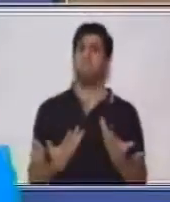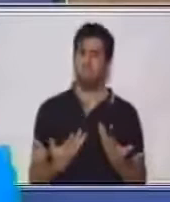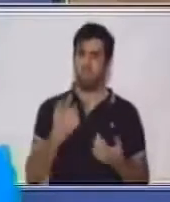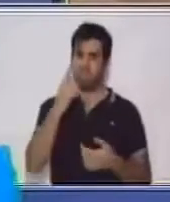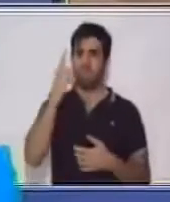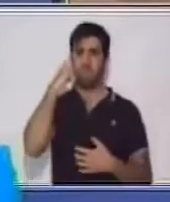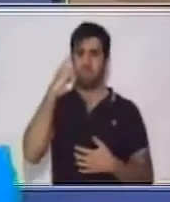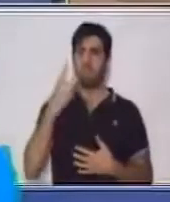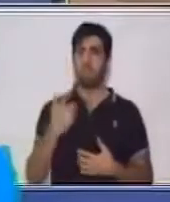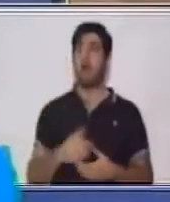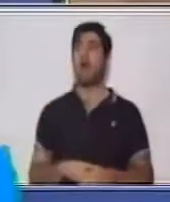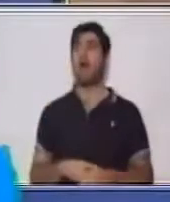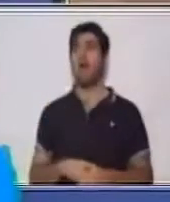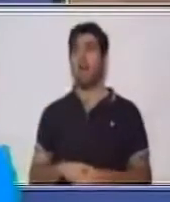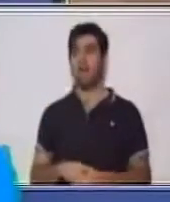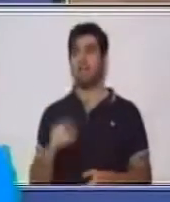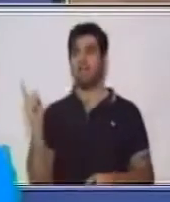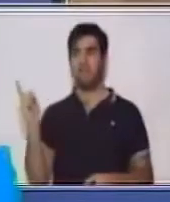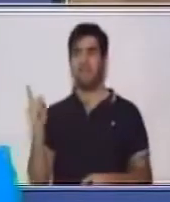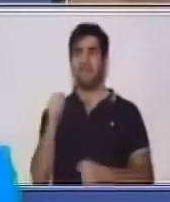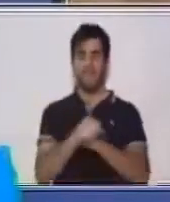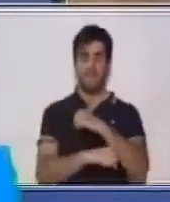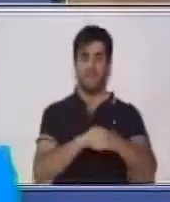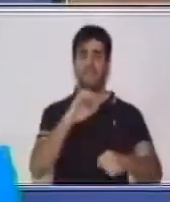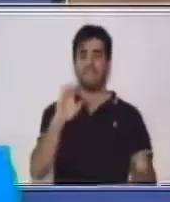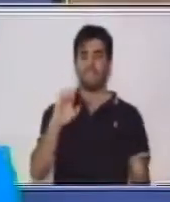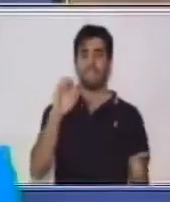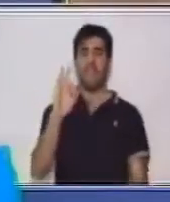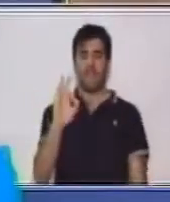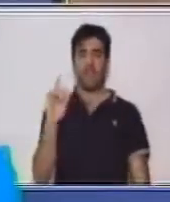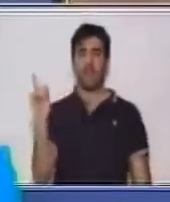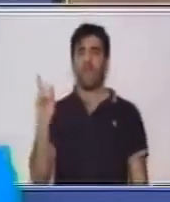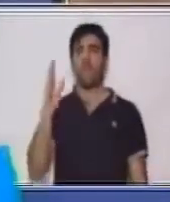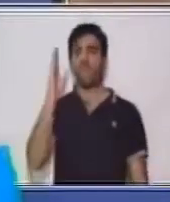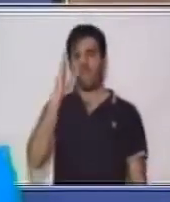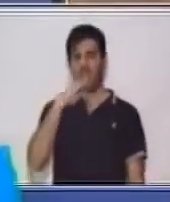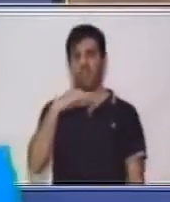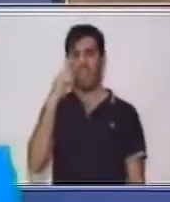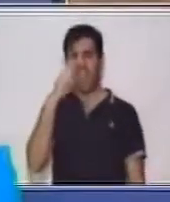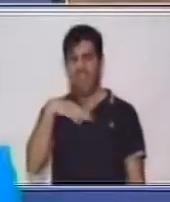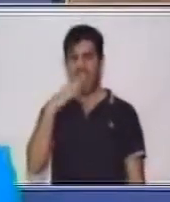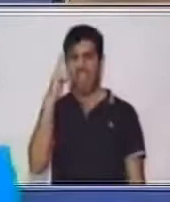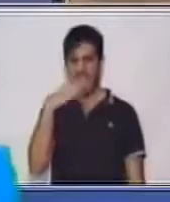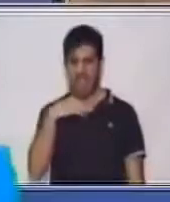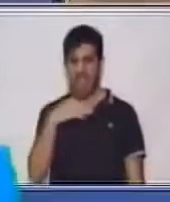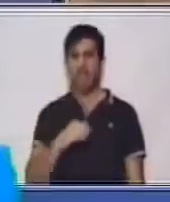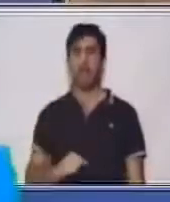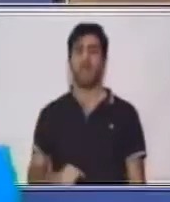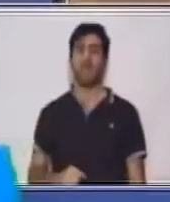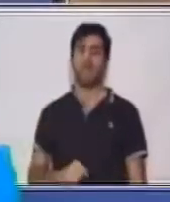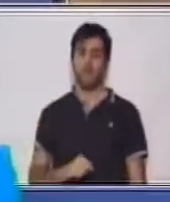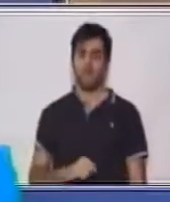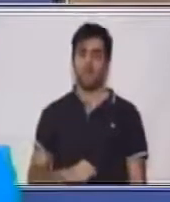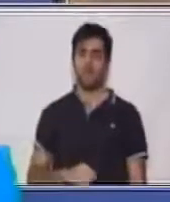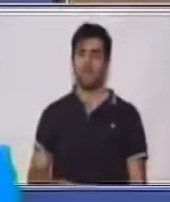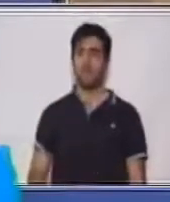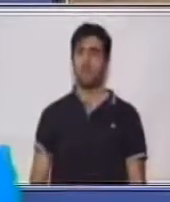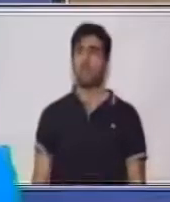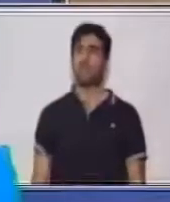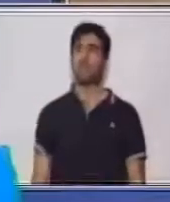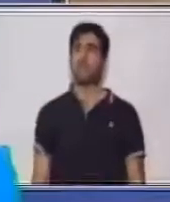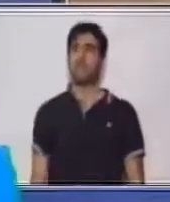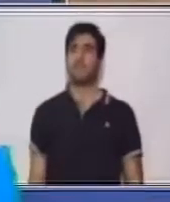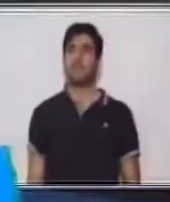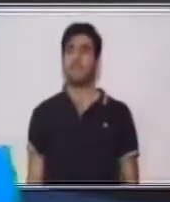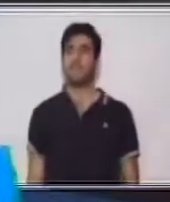sería feo. Miren qué feo. Muy bien. Luego, la vamos